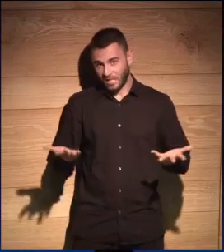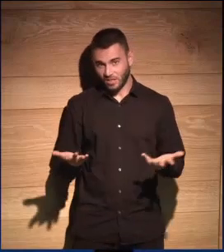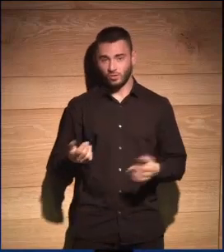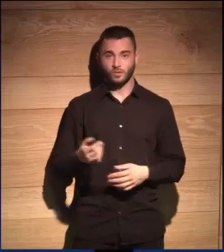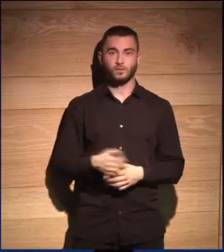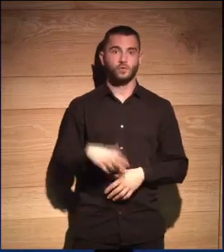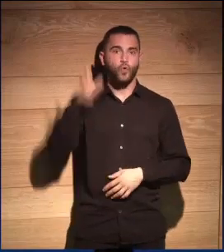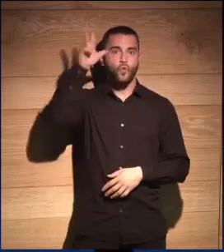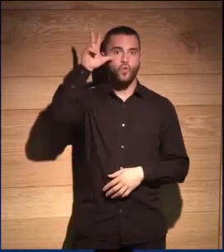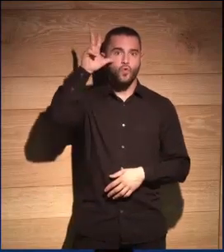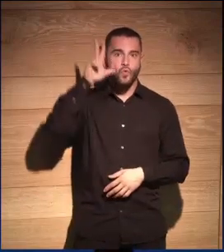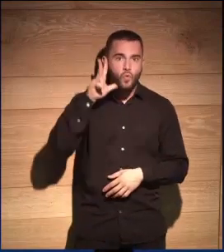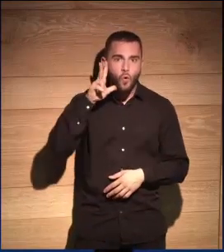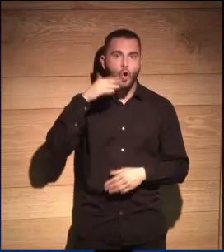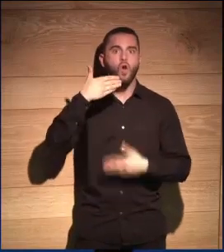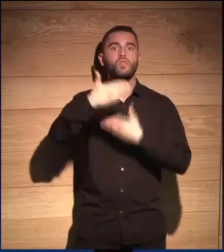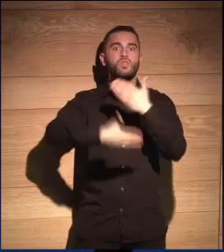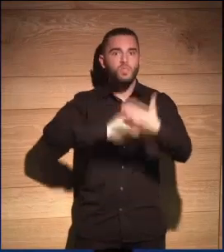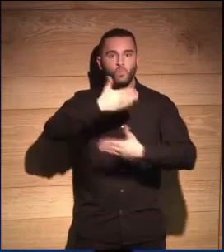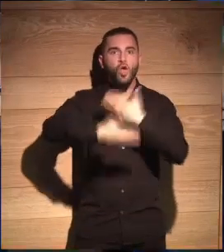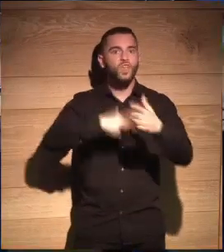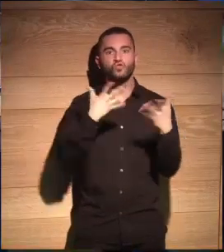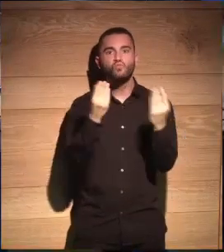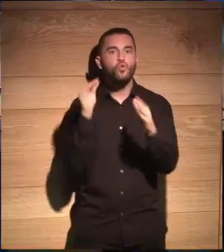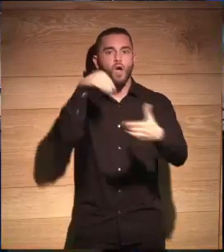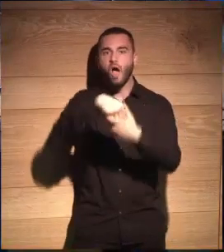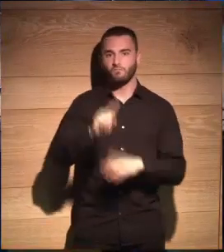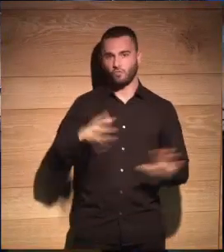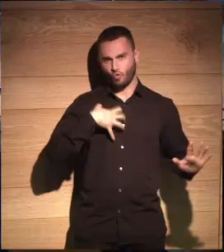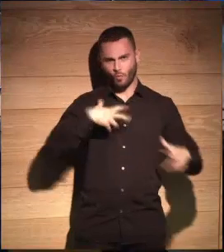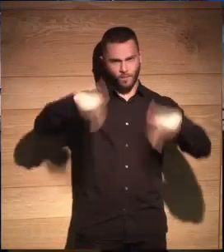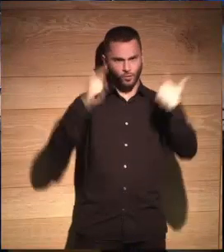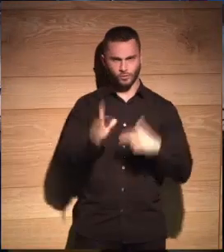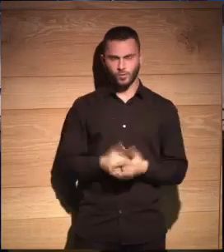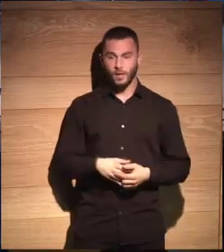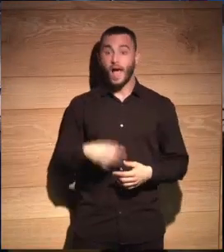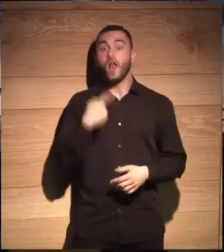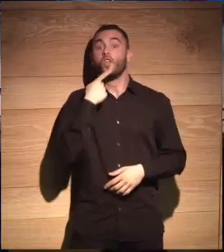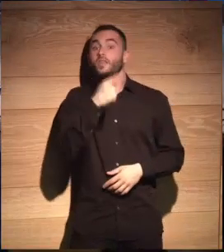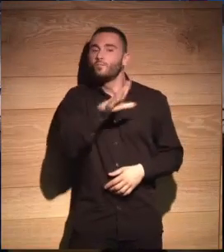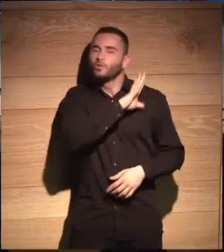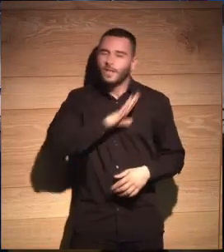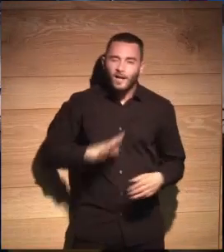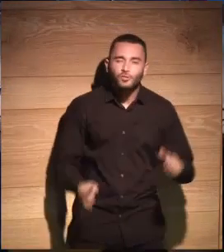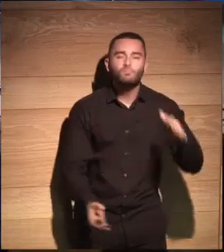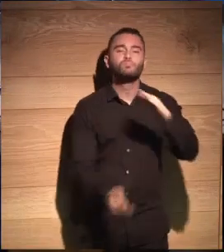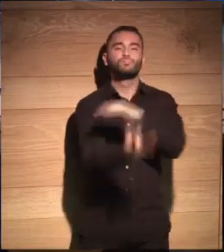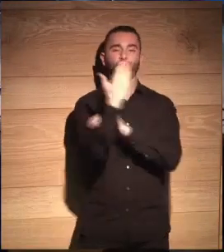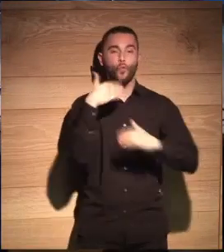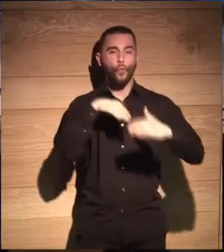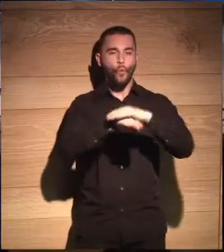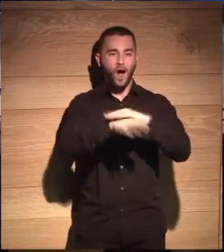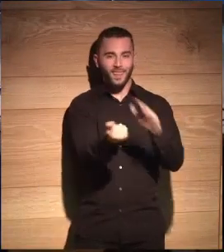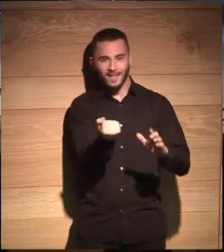podemos permitir el lujo de meternos en muchos desarrollos en paralelo. O sea, que en realidad no las decís para que no lo sepamos por si acaso surge. Por si acaso, porque se guardan ahí en el